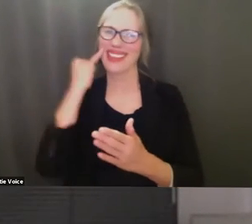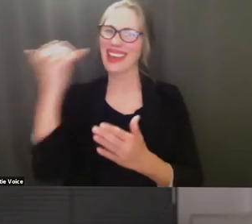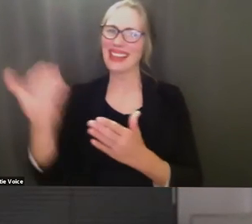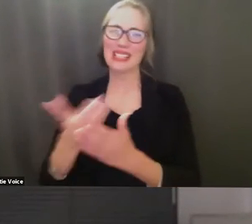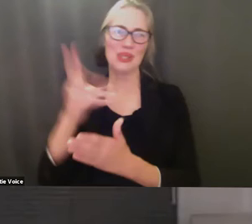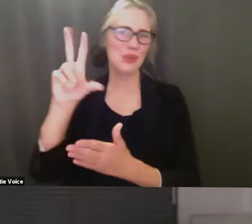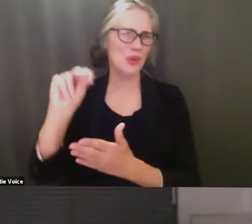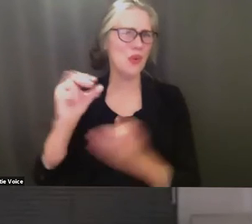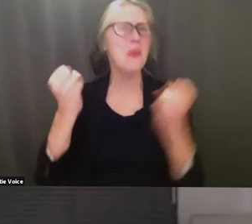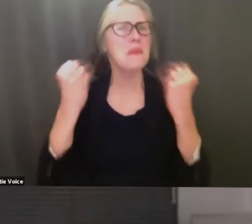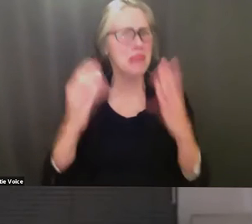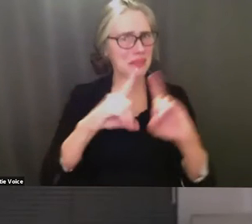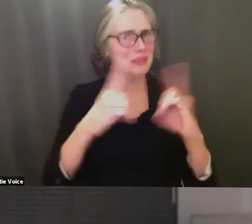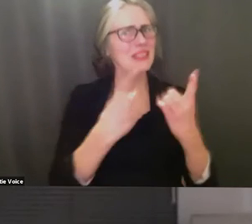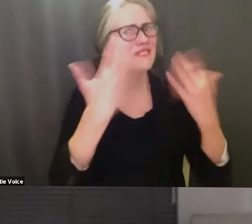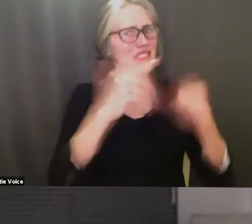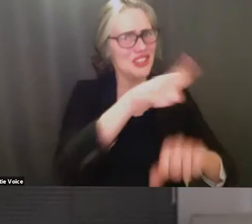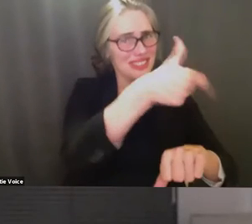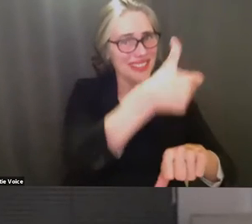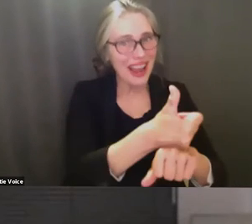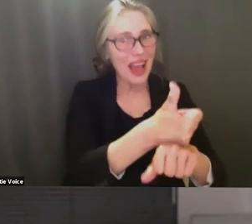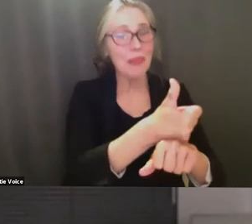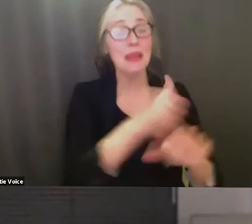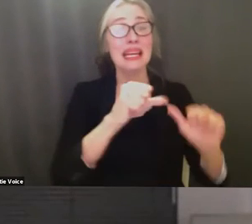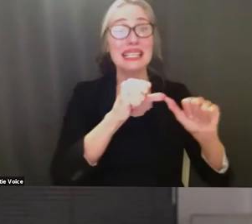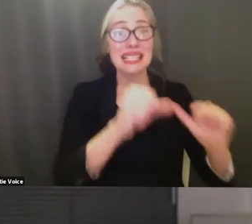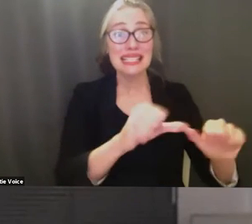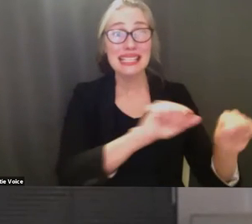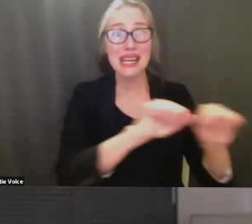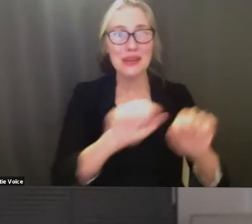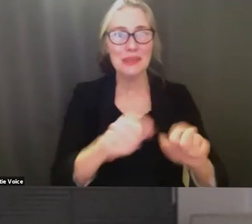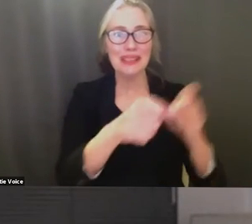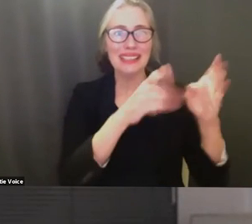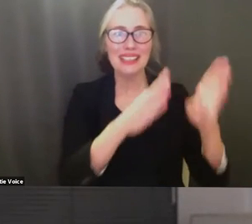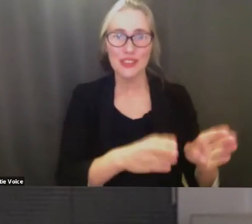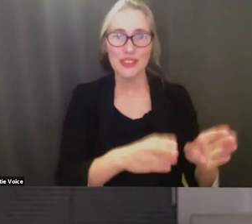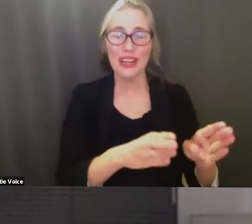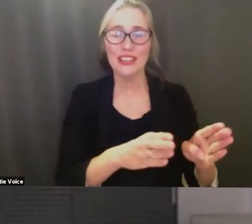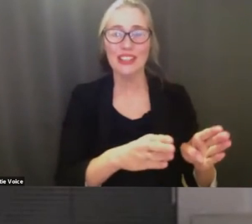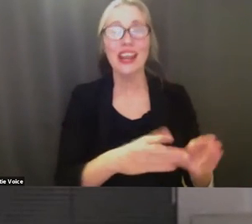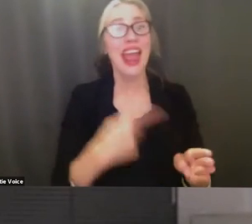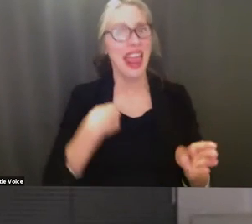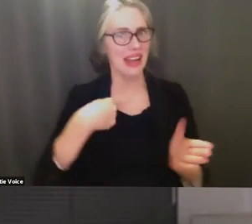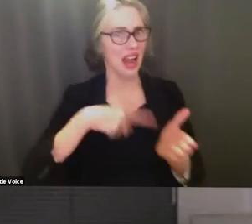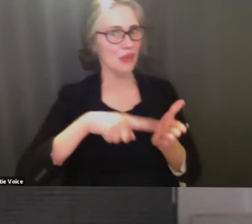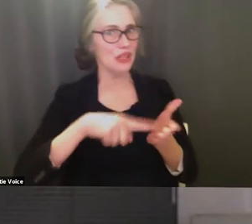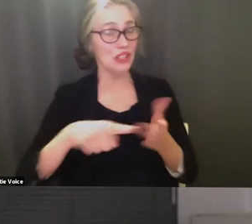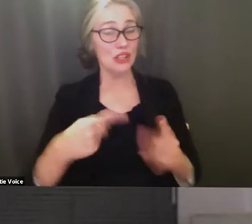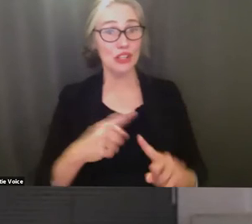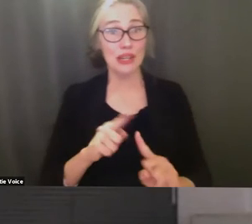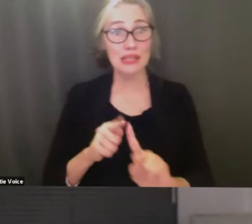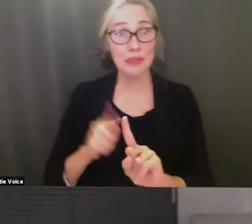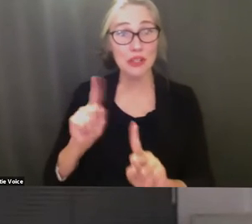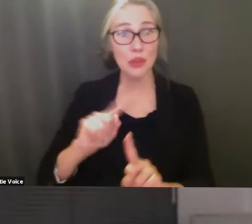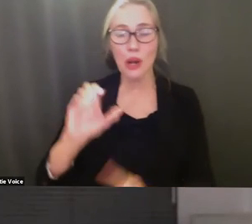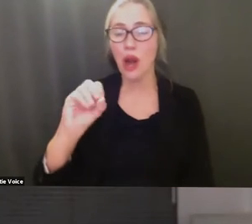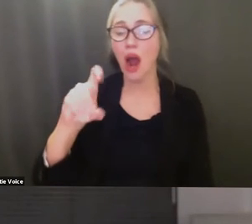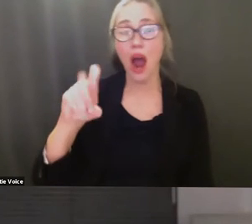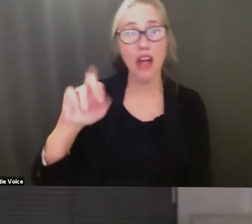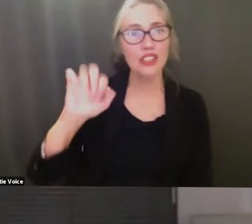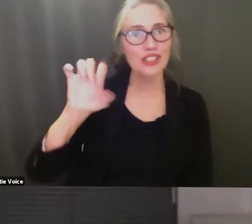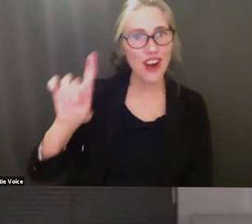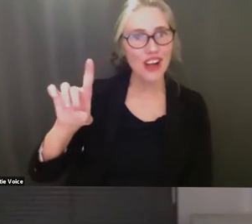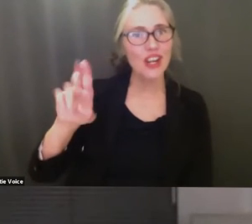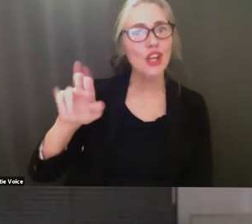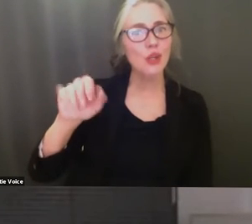un director de sustentabilidad. Yo hablé con ustedes y hice investigación en otros distritos. Específicamente, la Unión de Oxnard tiene un director de sustentabilidad desde hace